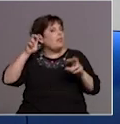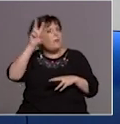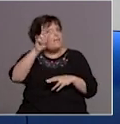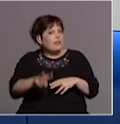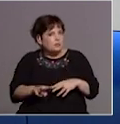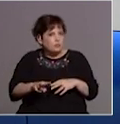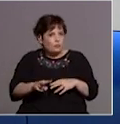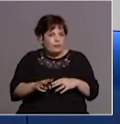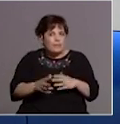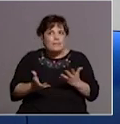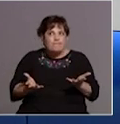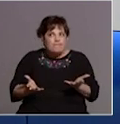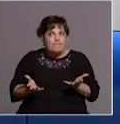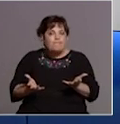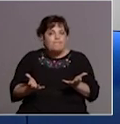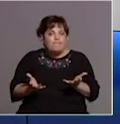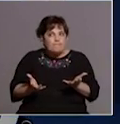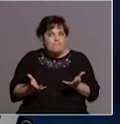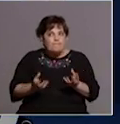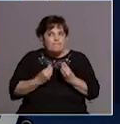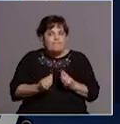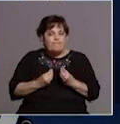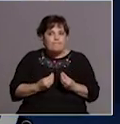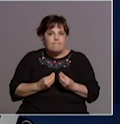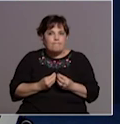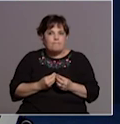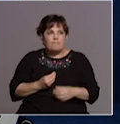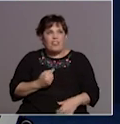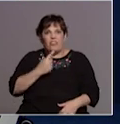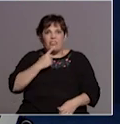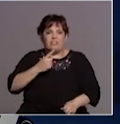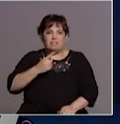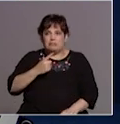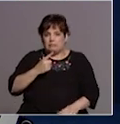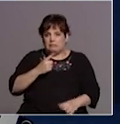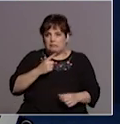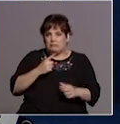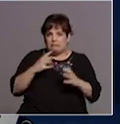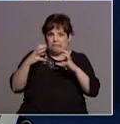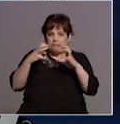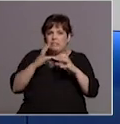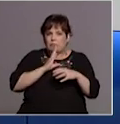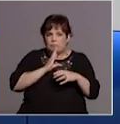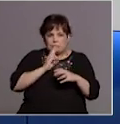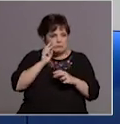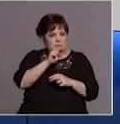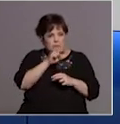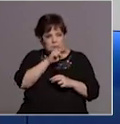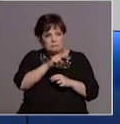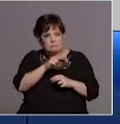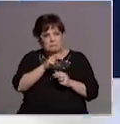venezuela como hay que mirar esos sucesos y sobre todo la injerencia o la atención de eeuu sobre un territorio